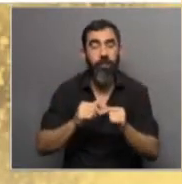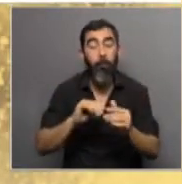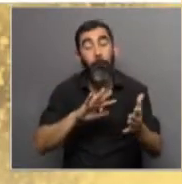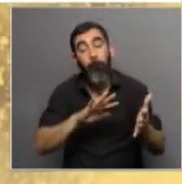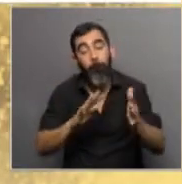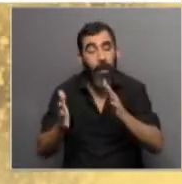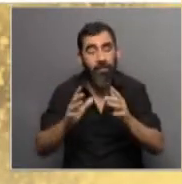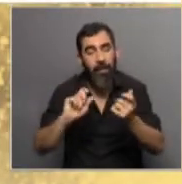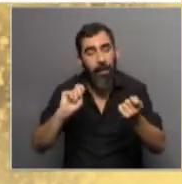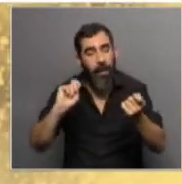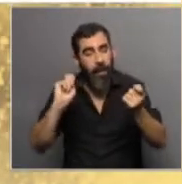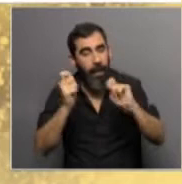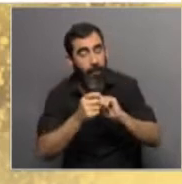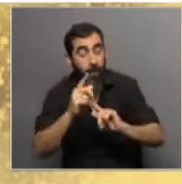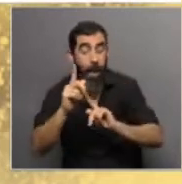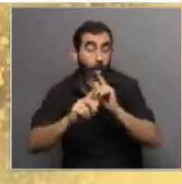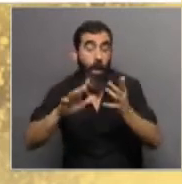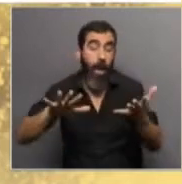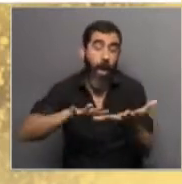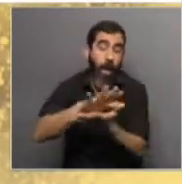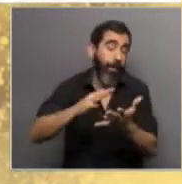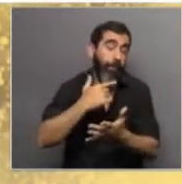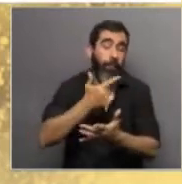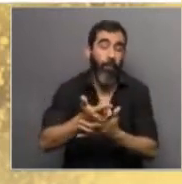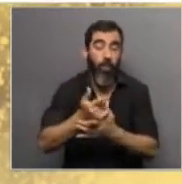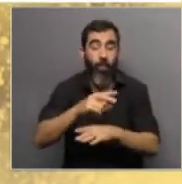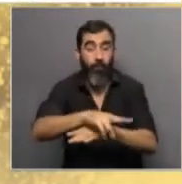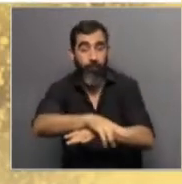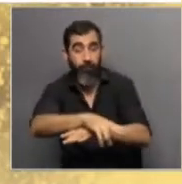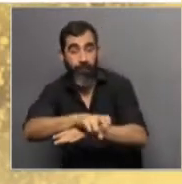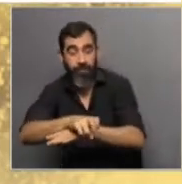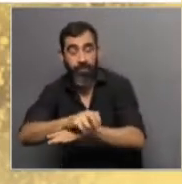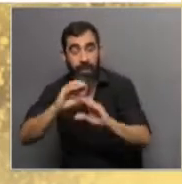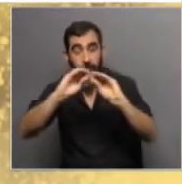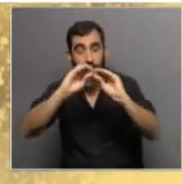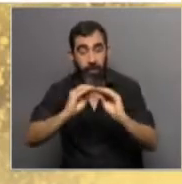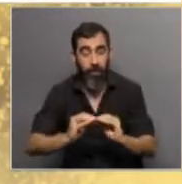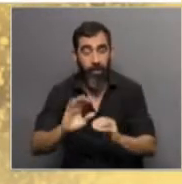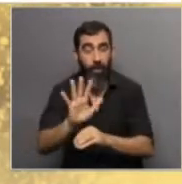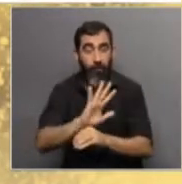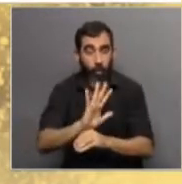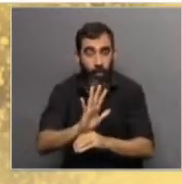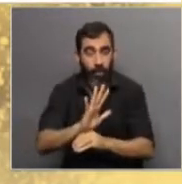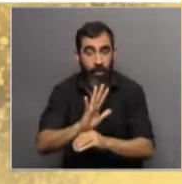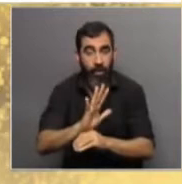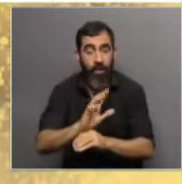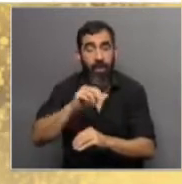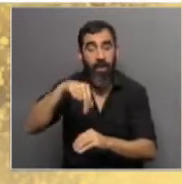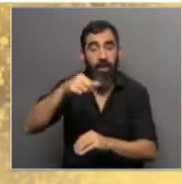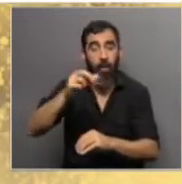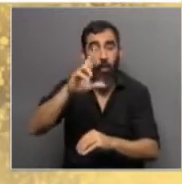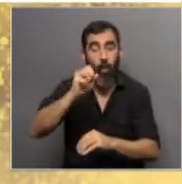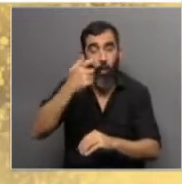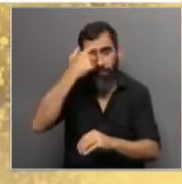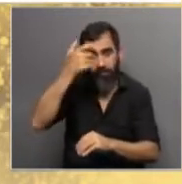aparentemente aleatorios en áreas que se vinculan con la física, las matemáticas, la biología, la neurociencia